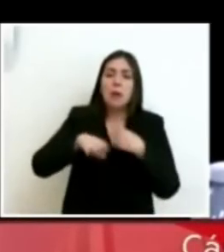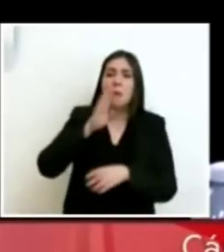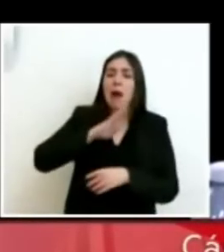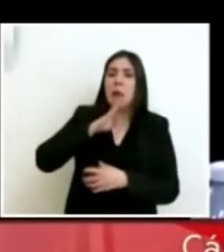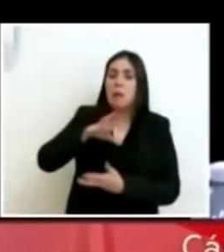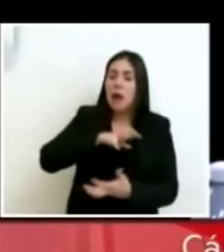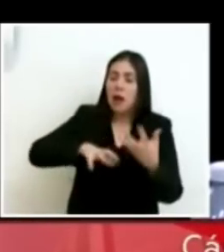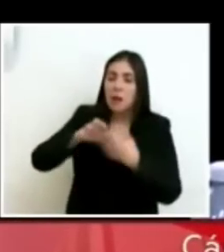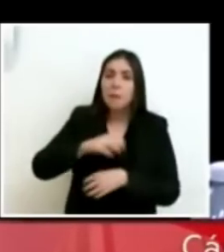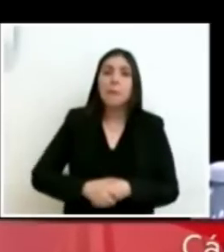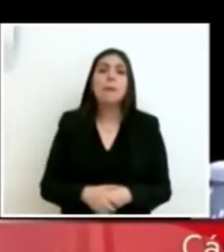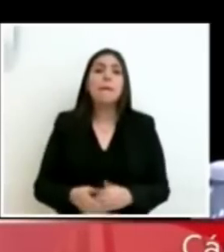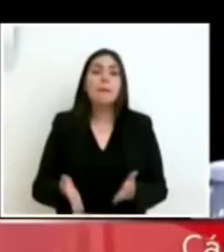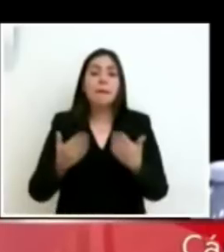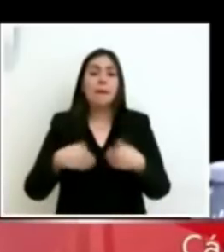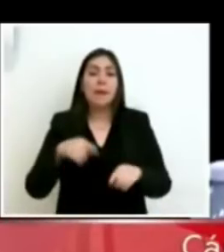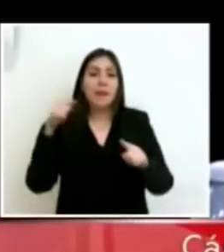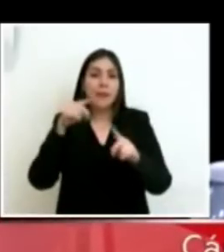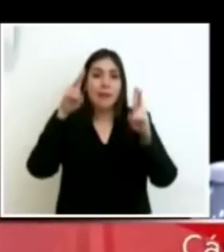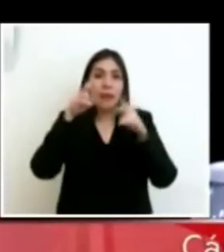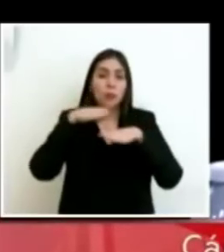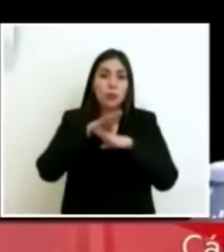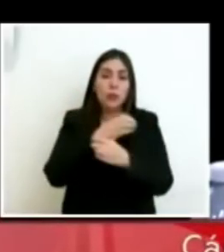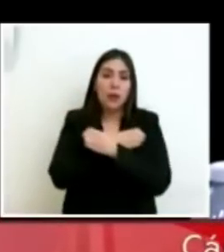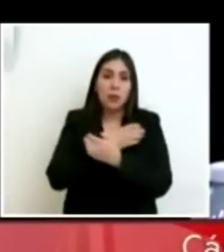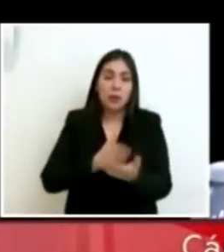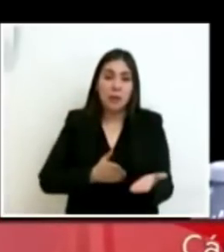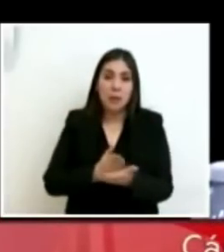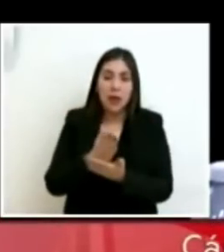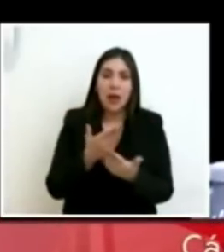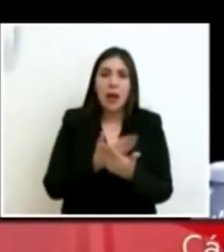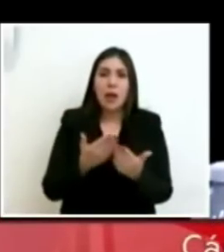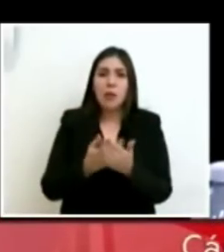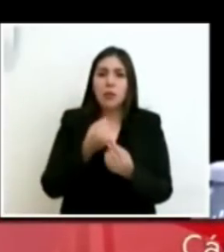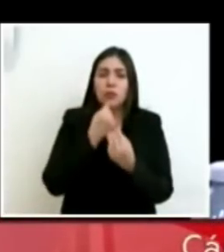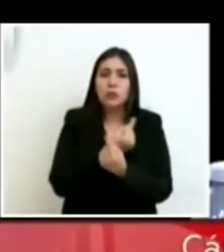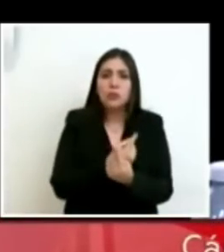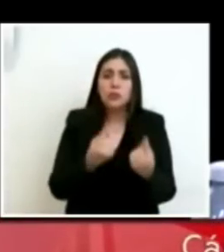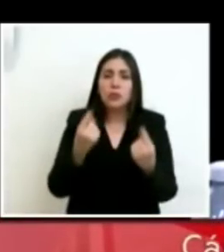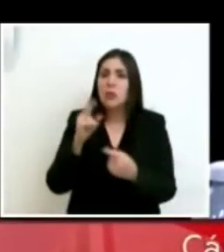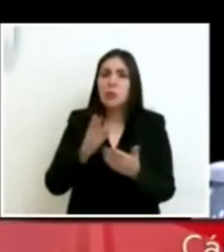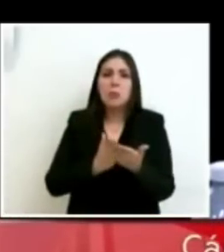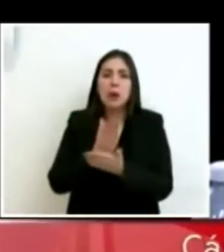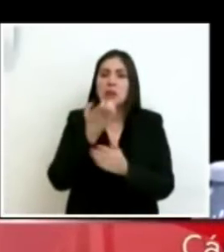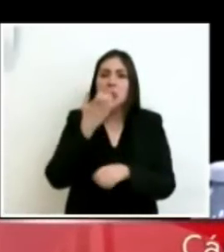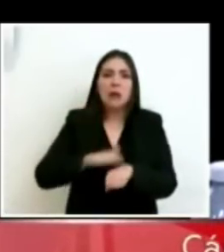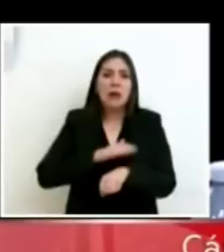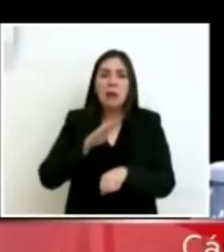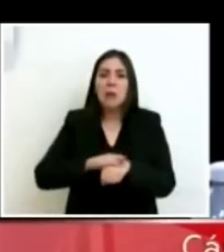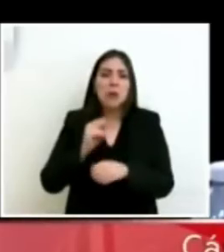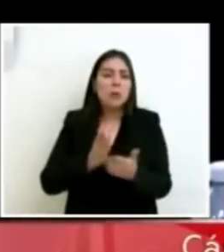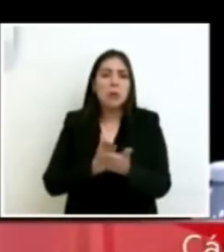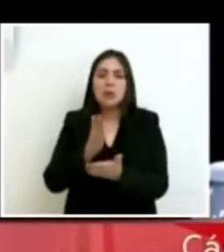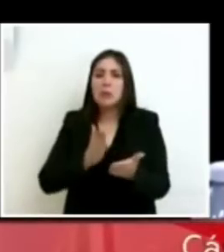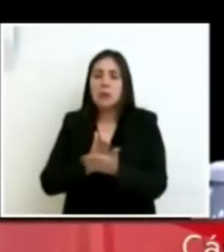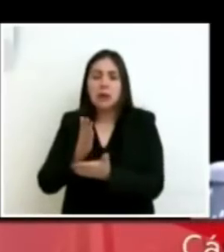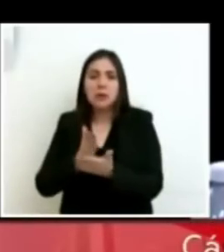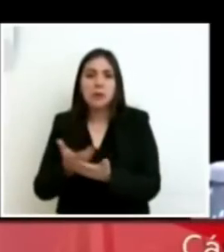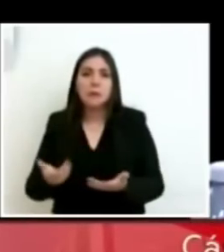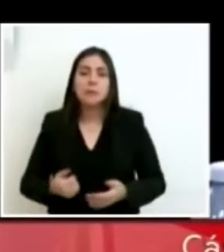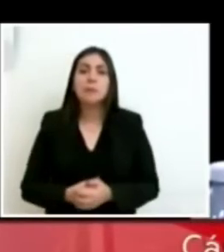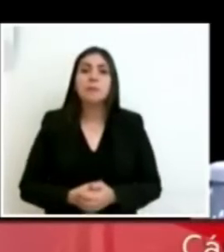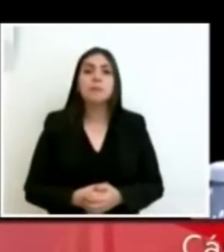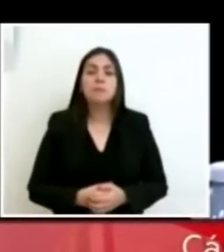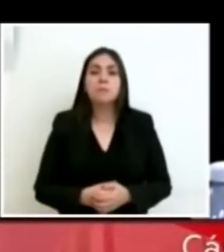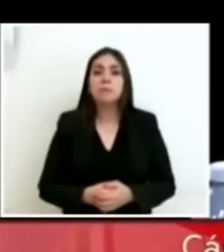educación, las consecuencias fueron una niñez que crece reprobada. Tocaron, o mejor dicho, se